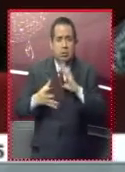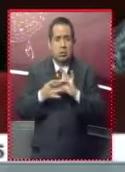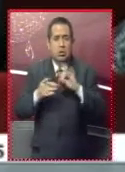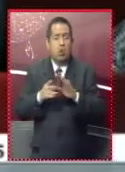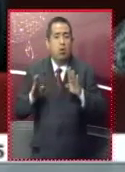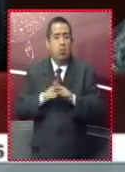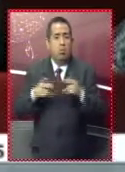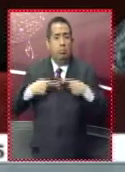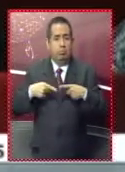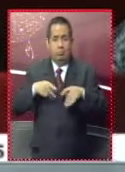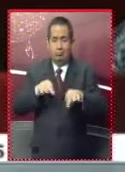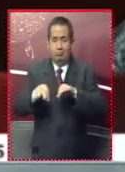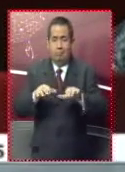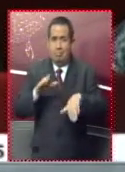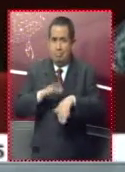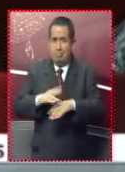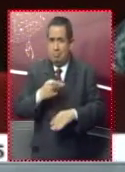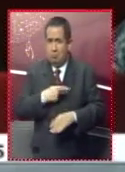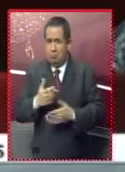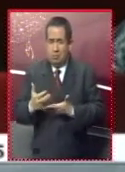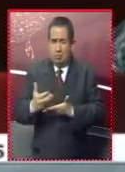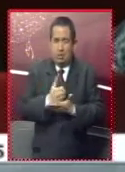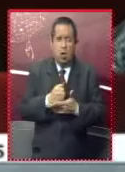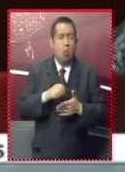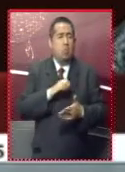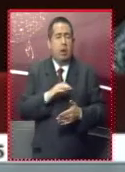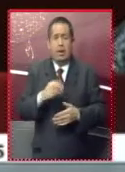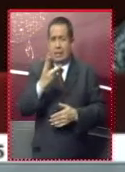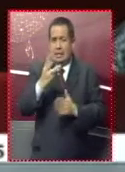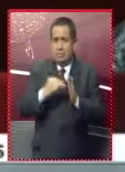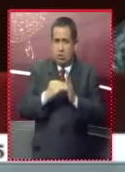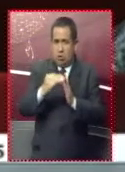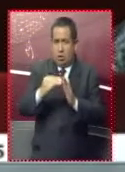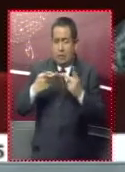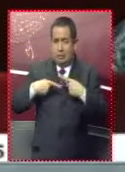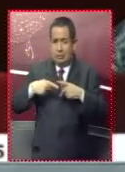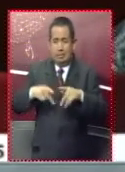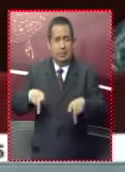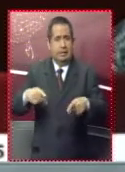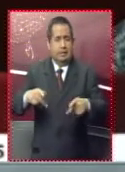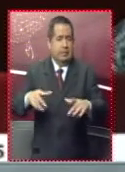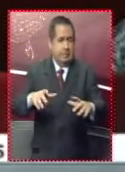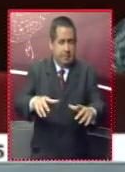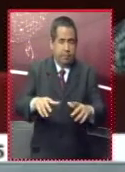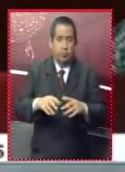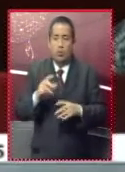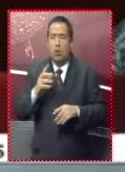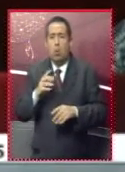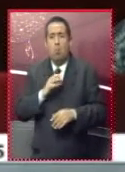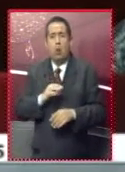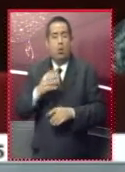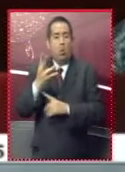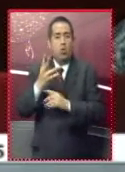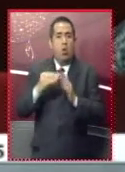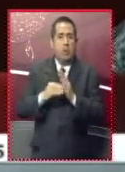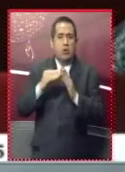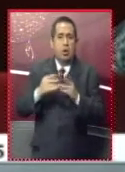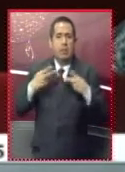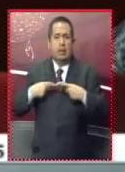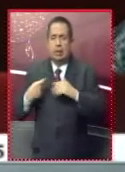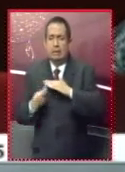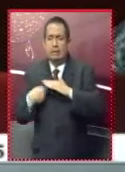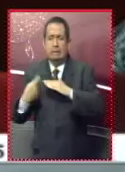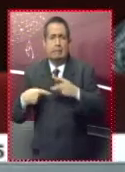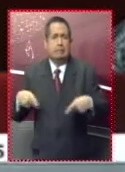los trabajadores más pobres del país, casi 3 millones en el sector formal, más otros 4 millones en